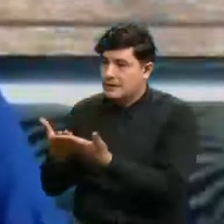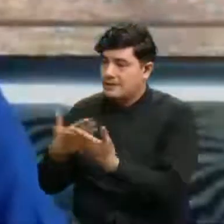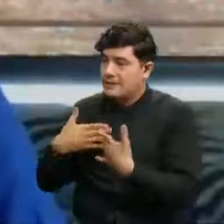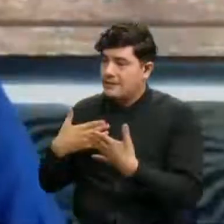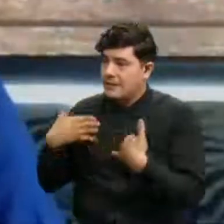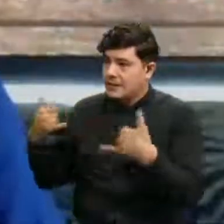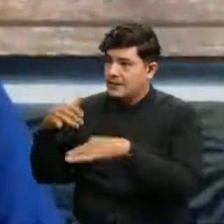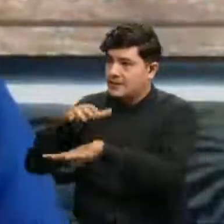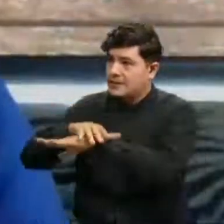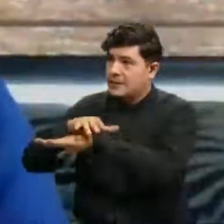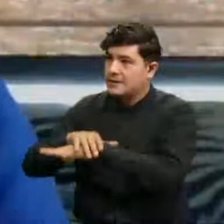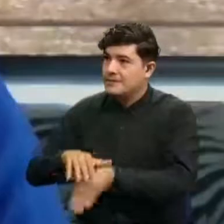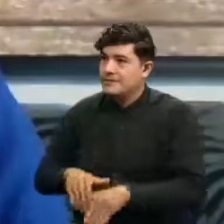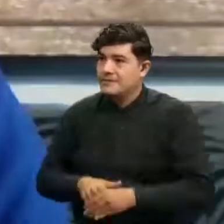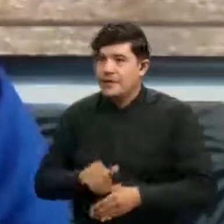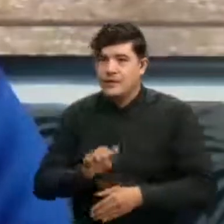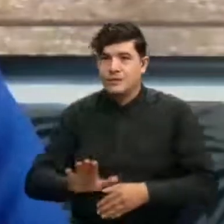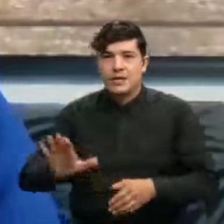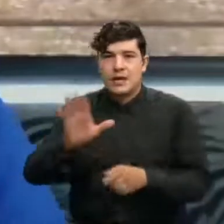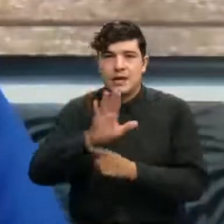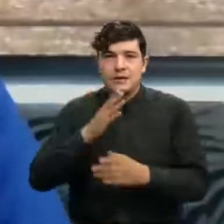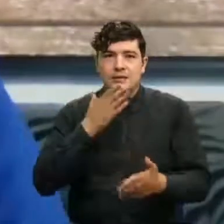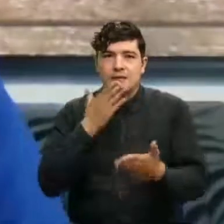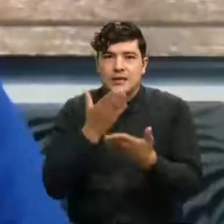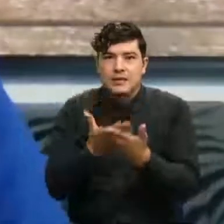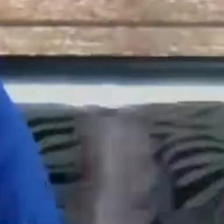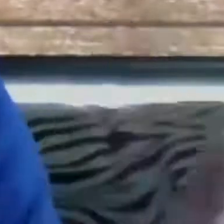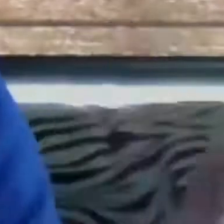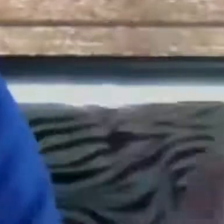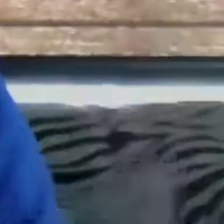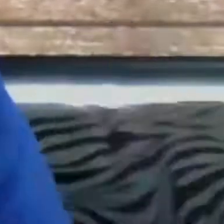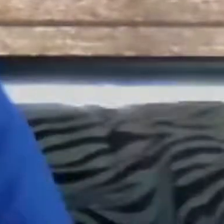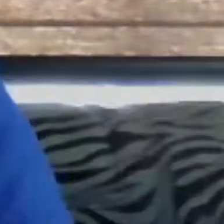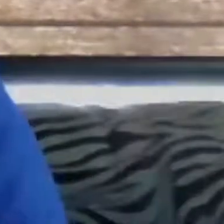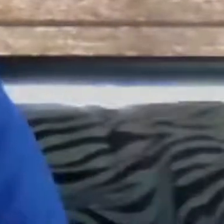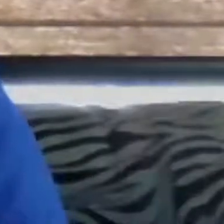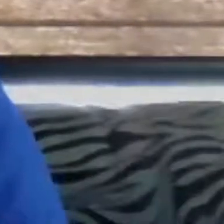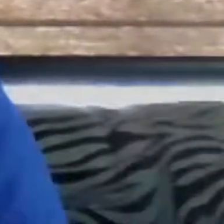A vosotros y un saludo a todos los televidentes. Muchísimas gracias y cuídense, por favor. Síganse cuidando.